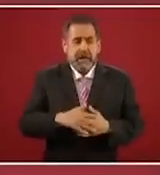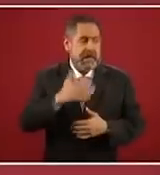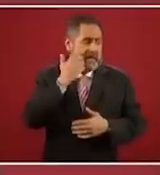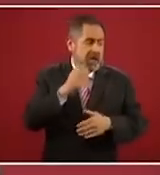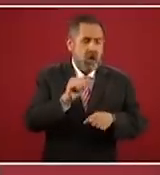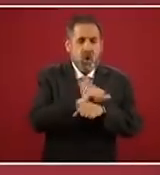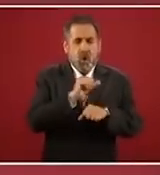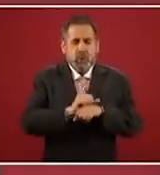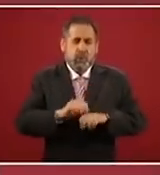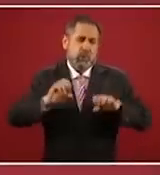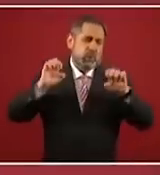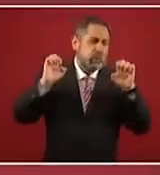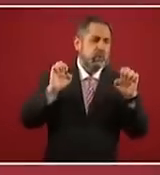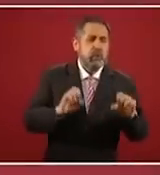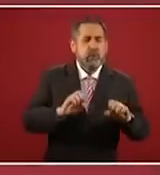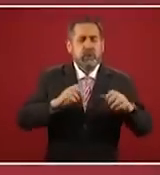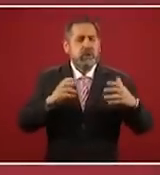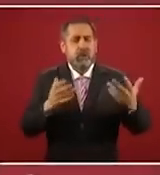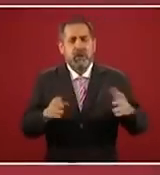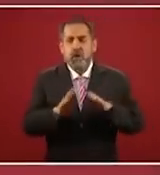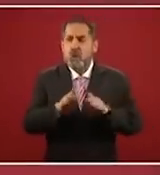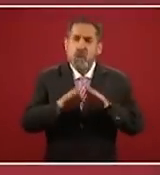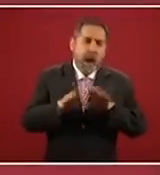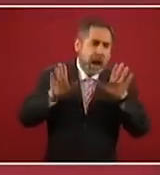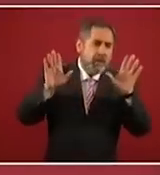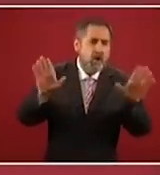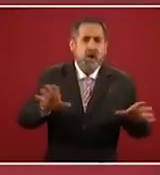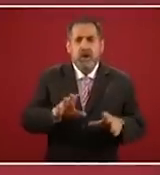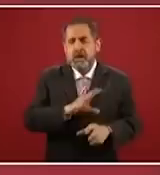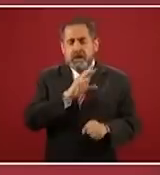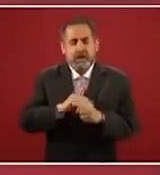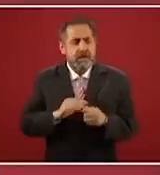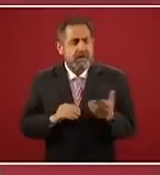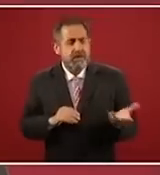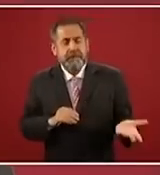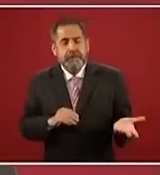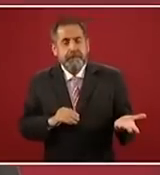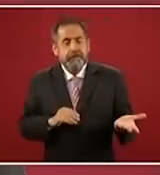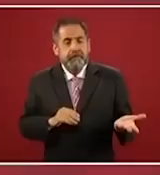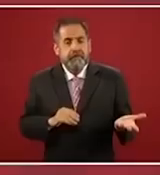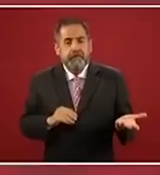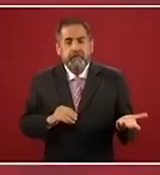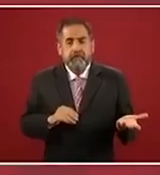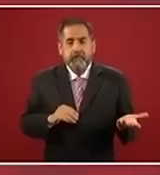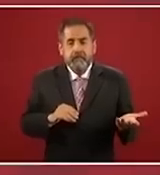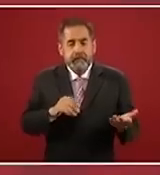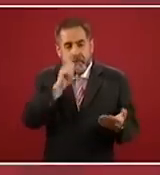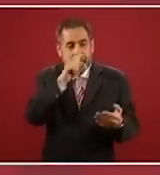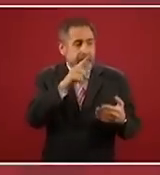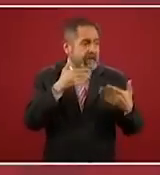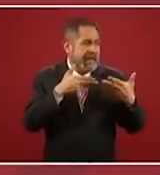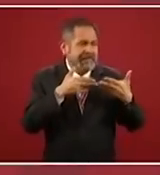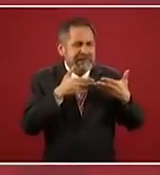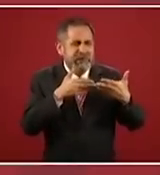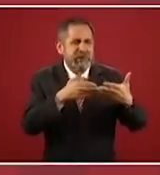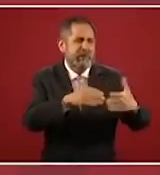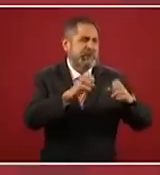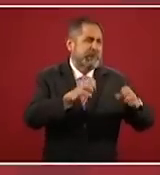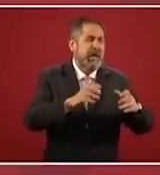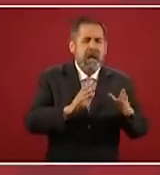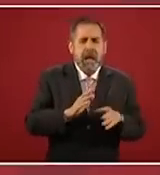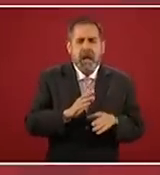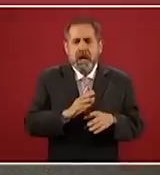carros de lujo y aviones y yates,